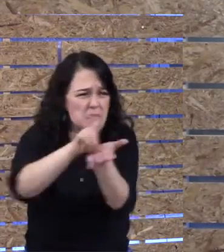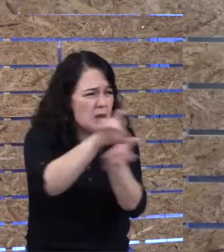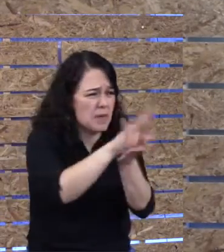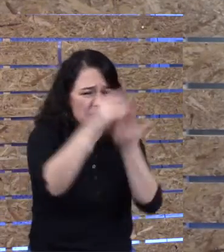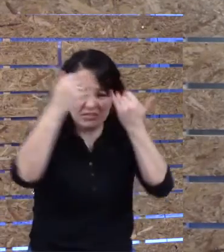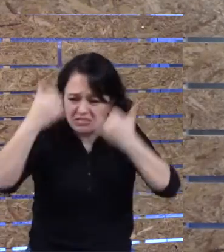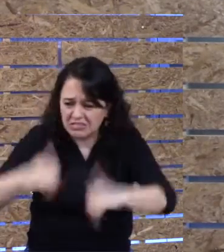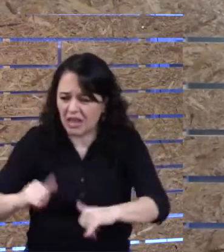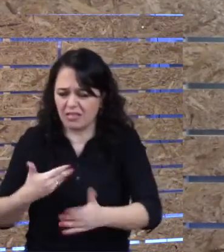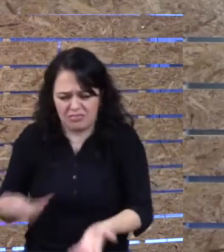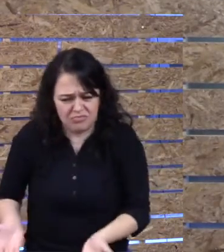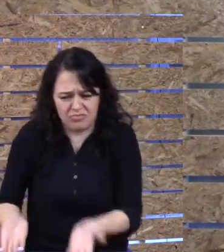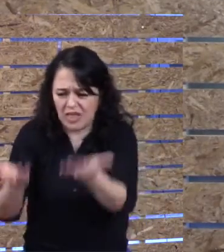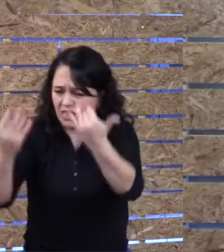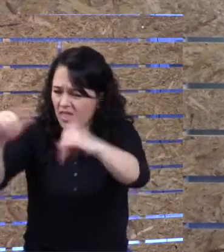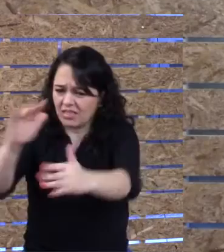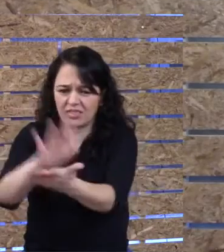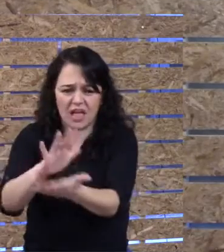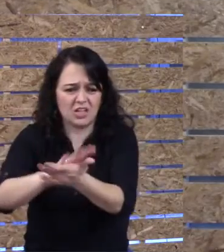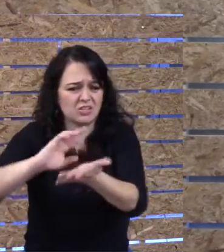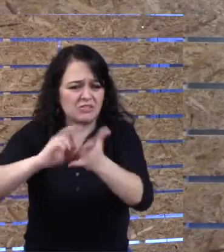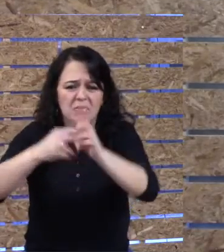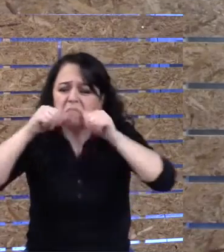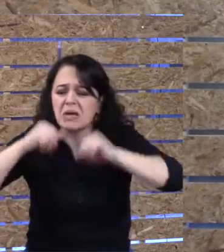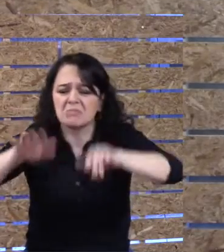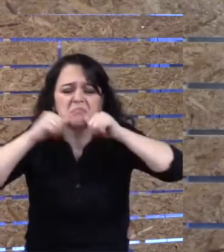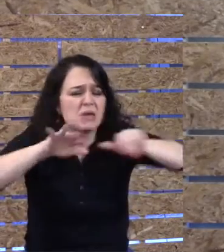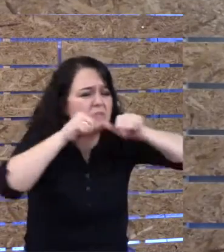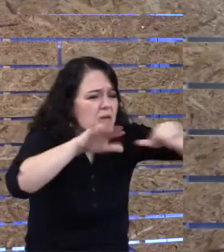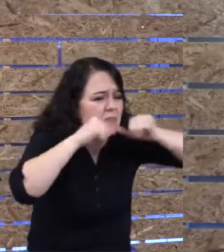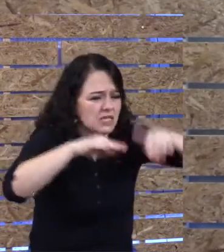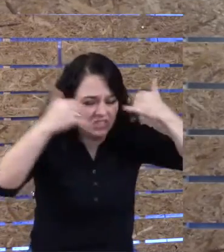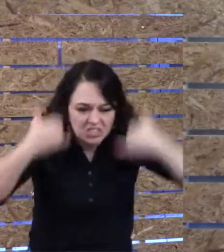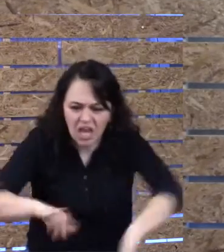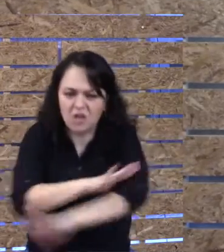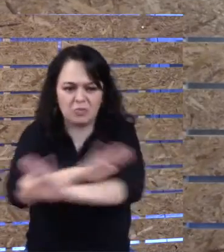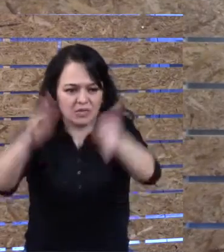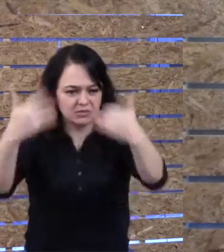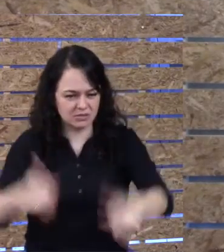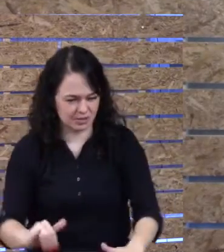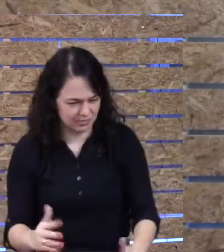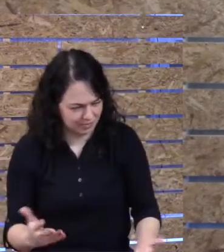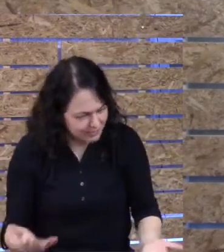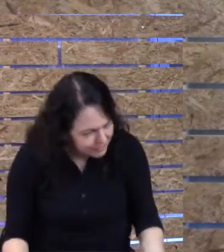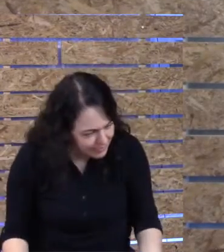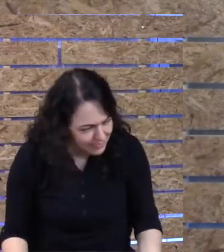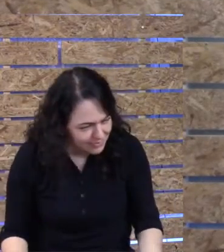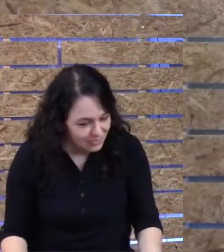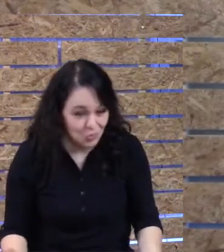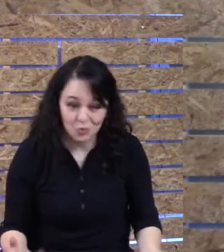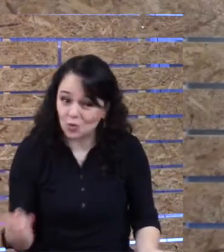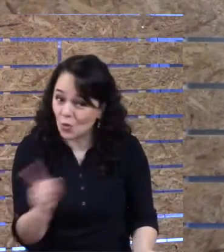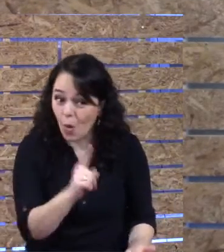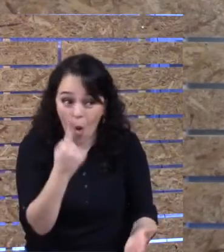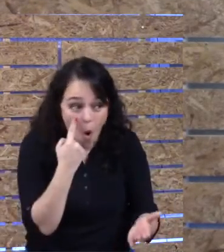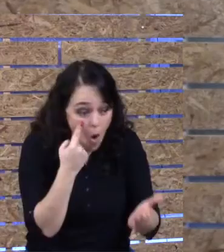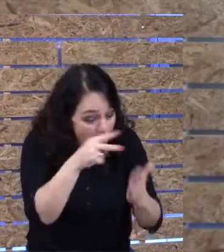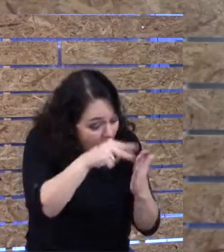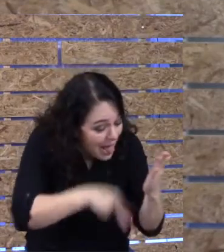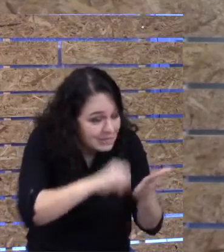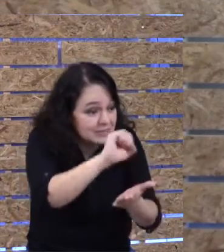por los méritos de esas personas, sino porque esas personas han entrado en un pacto de gracia, por eso se llama pacto de